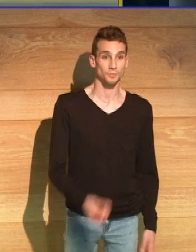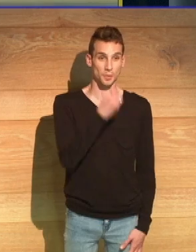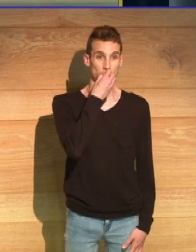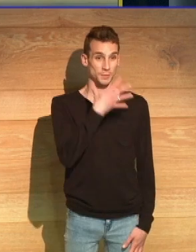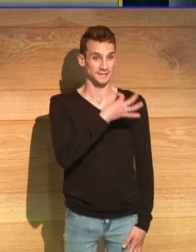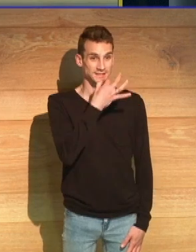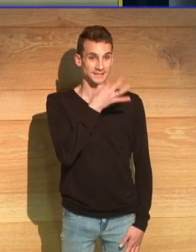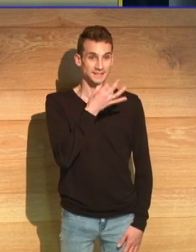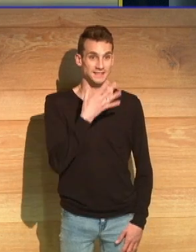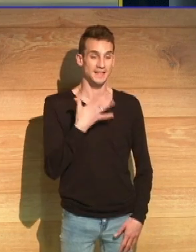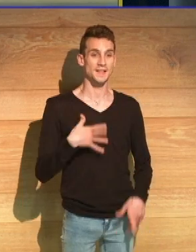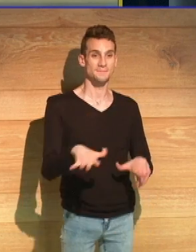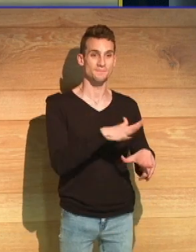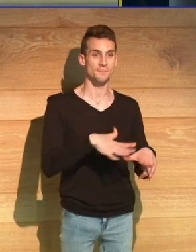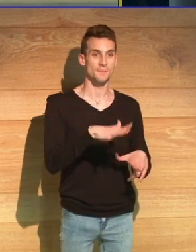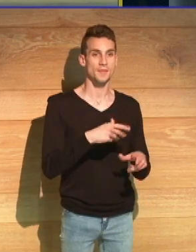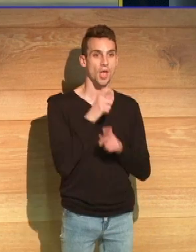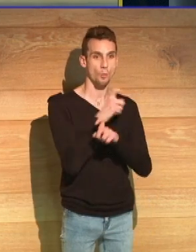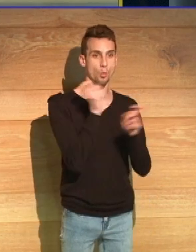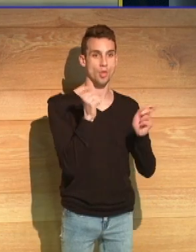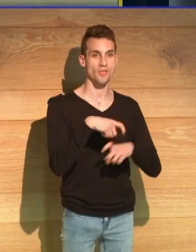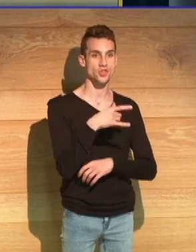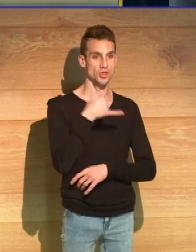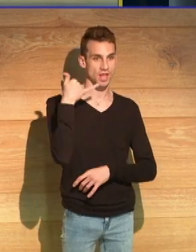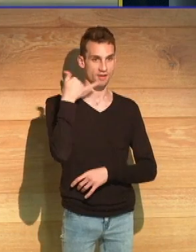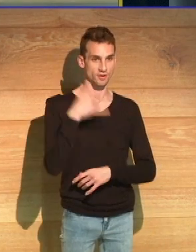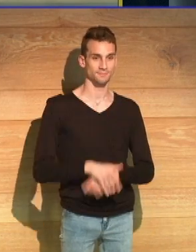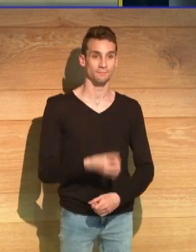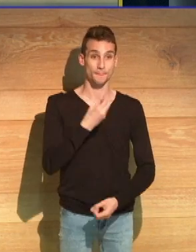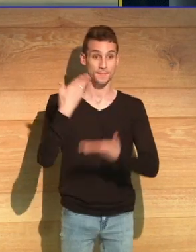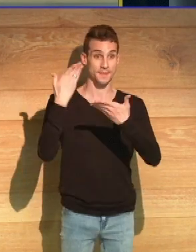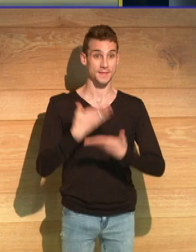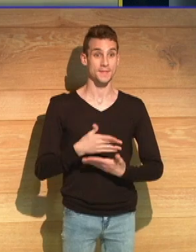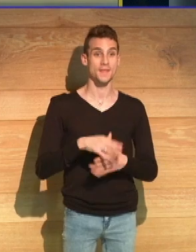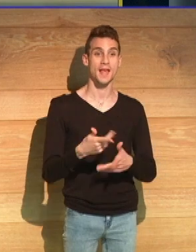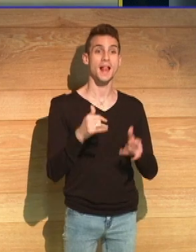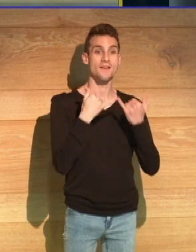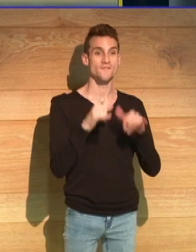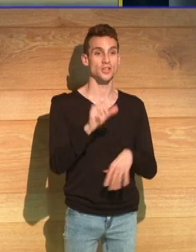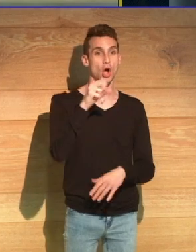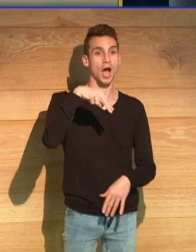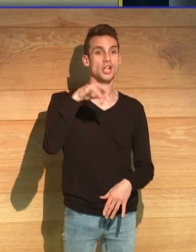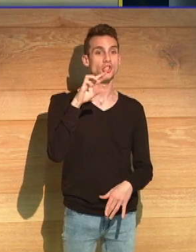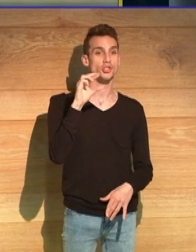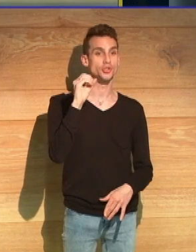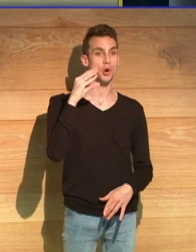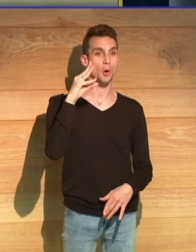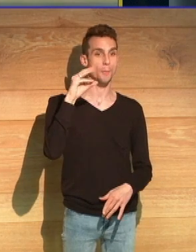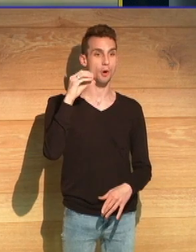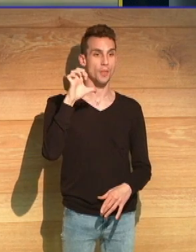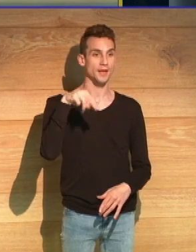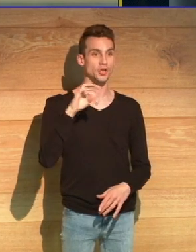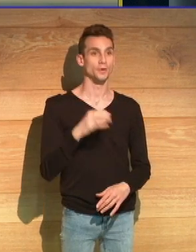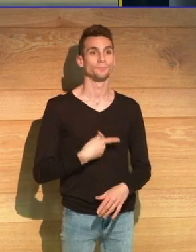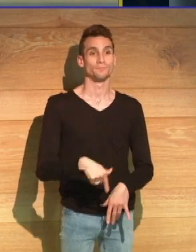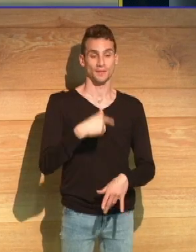Buenas tardes desde el espacio de Fundación Telefónica. Bienvenidos al evento Antropoceno. Soy Adeline Marcos, periodista científica en la